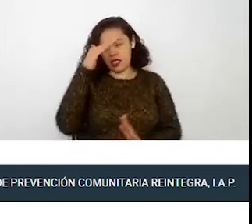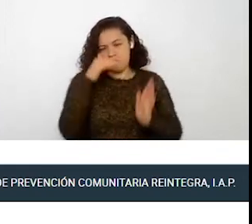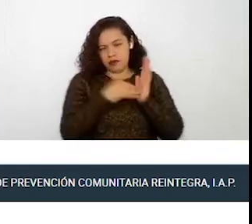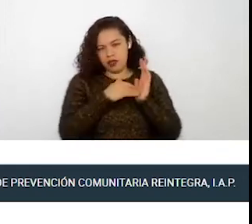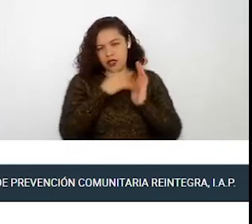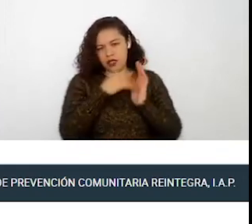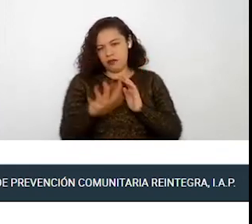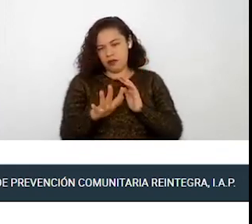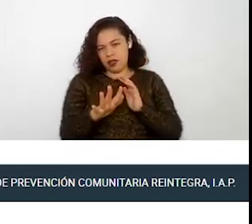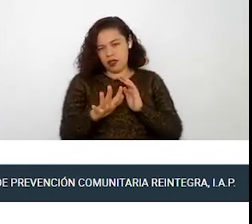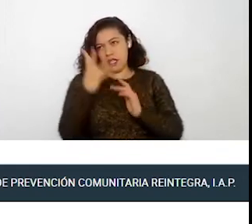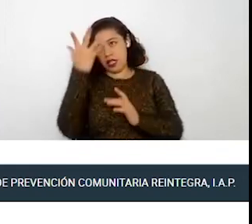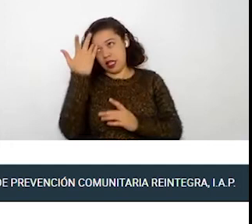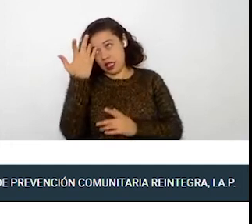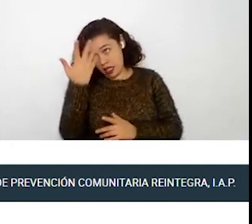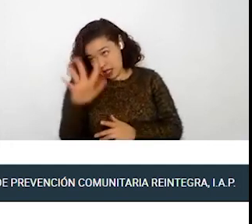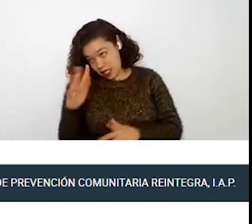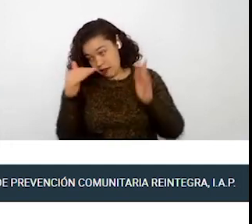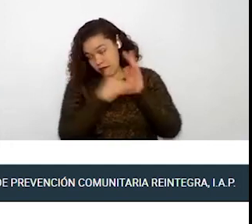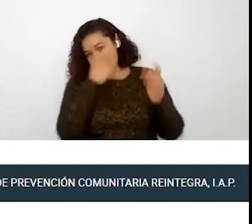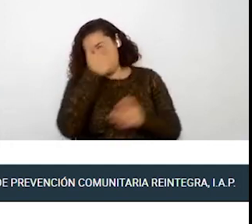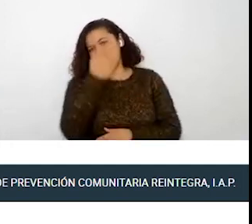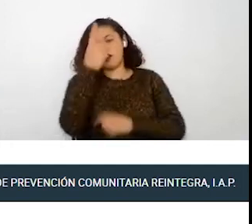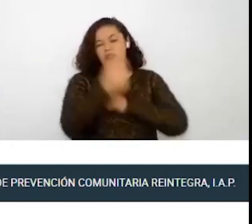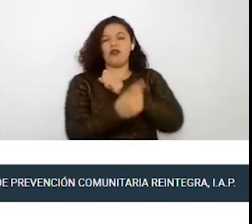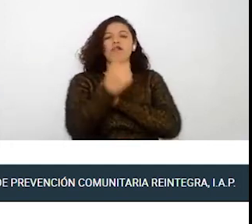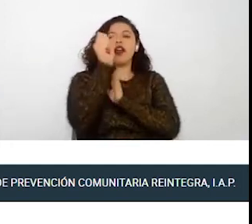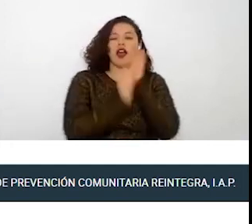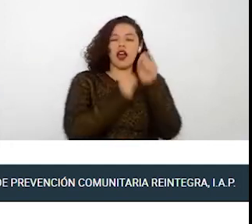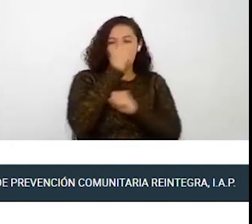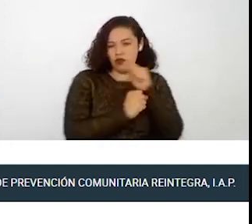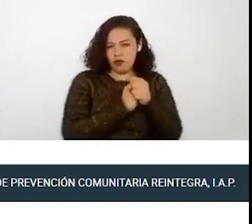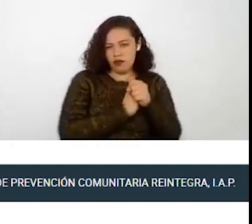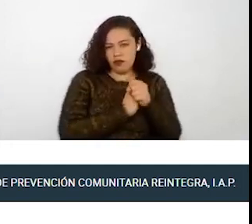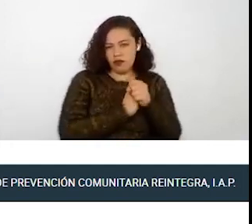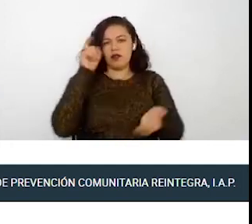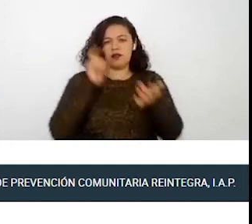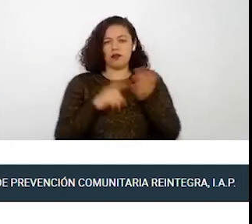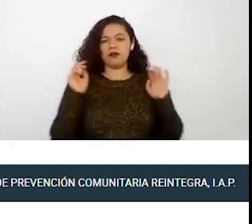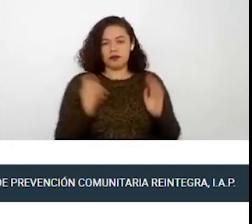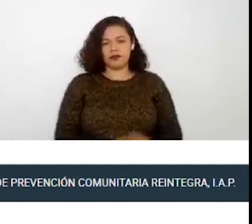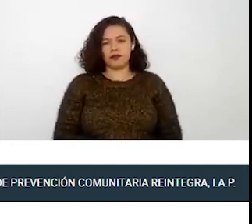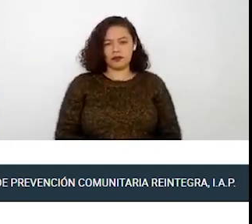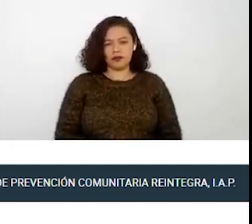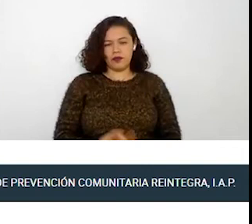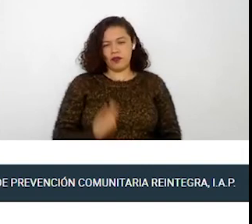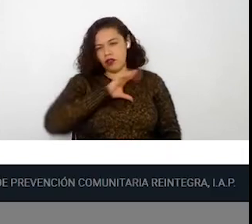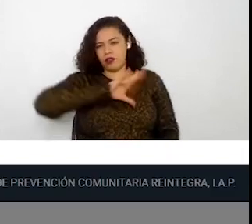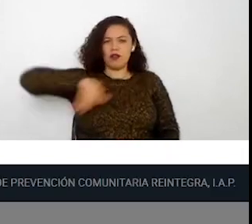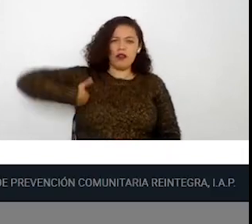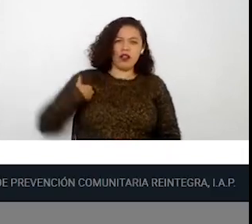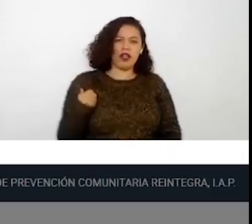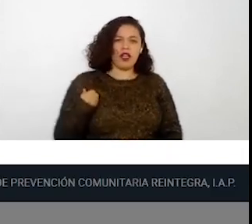anuales voy a tener y ya le doy enter 10.000 pesos lo doy guardar